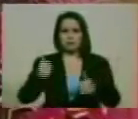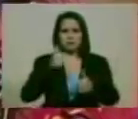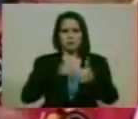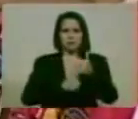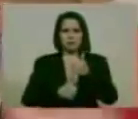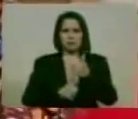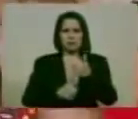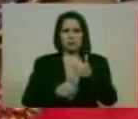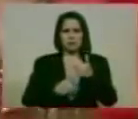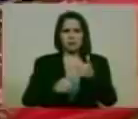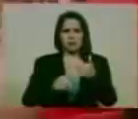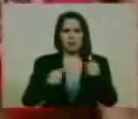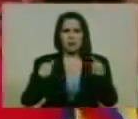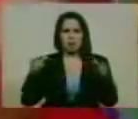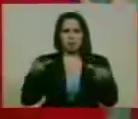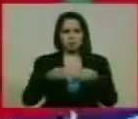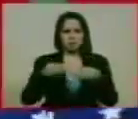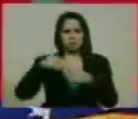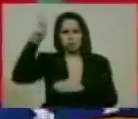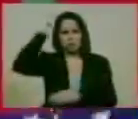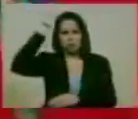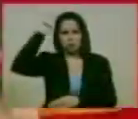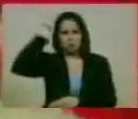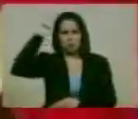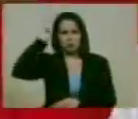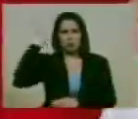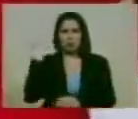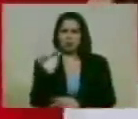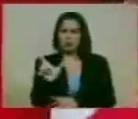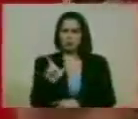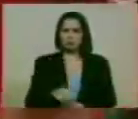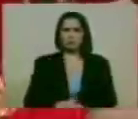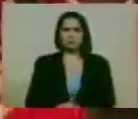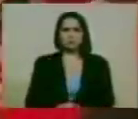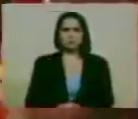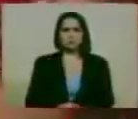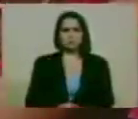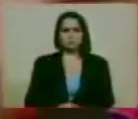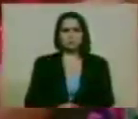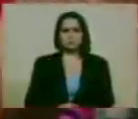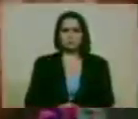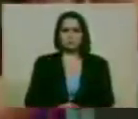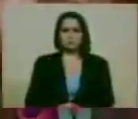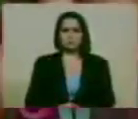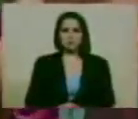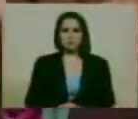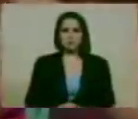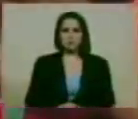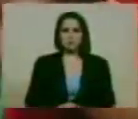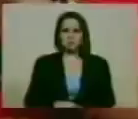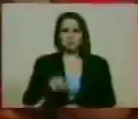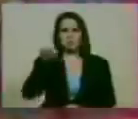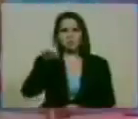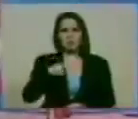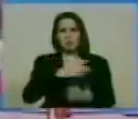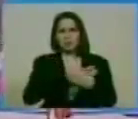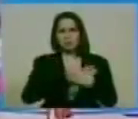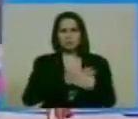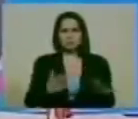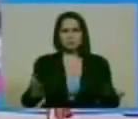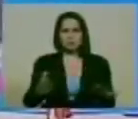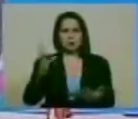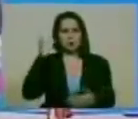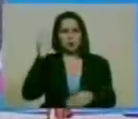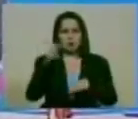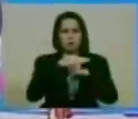Indígenas dentro de la Dirección Nacional del Partido Socialista Unido de Venezuela y la designación de nuestra hermana Aloha Núñez